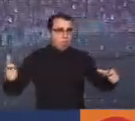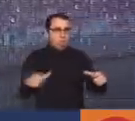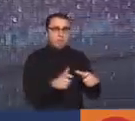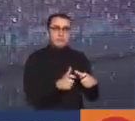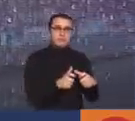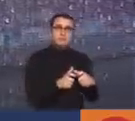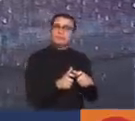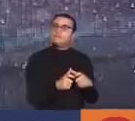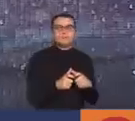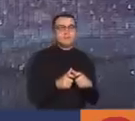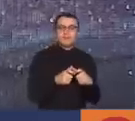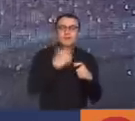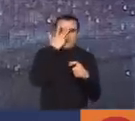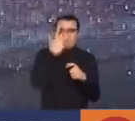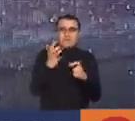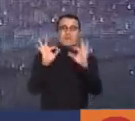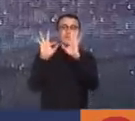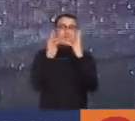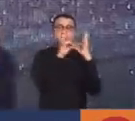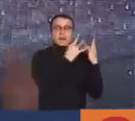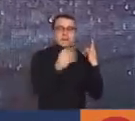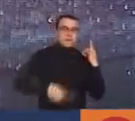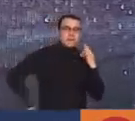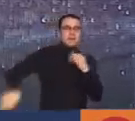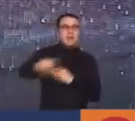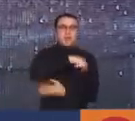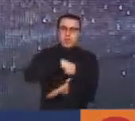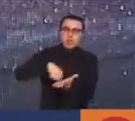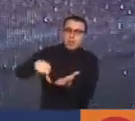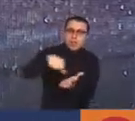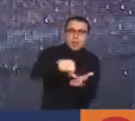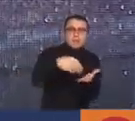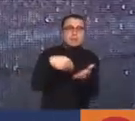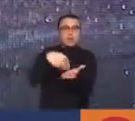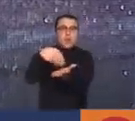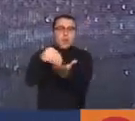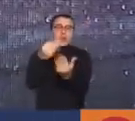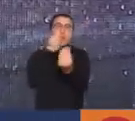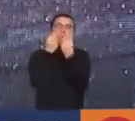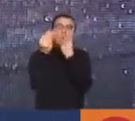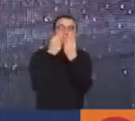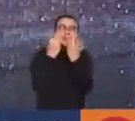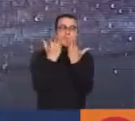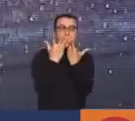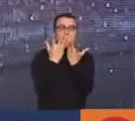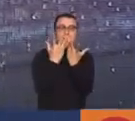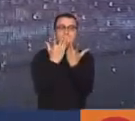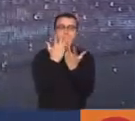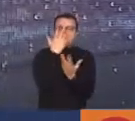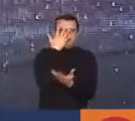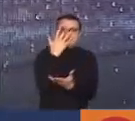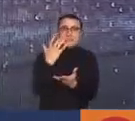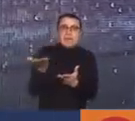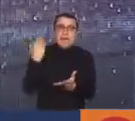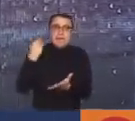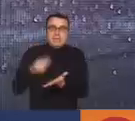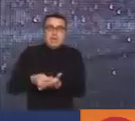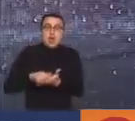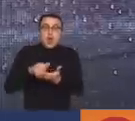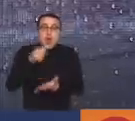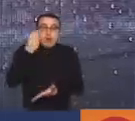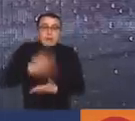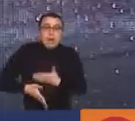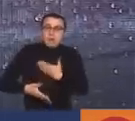mejor gasto de las familias, que aún es muy alto en comida, por el elevado precio que tuvieron los